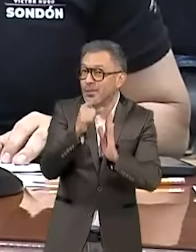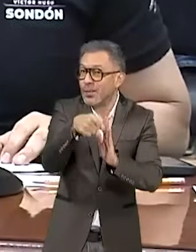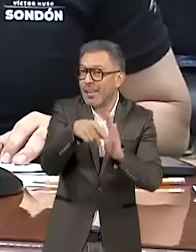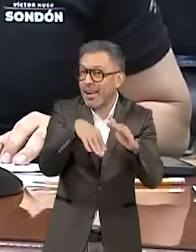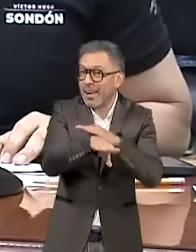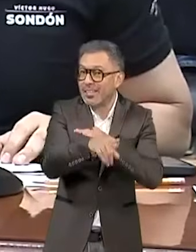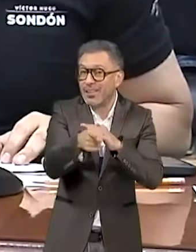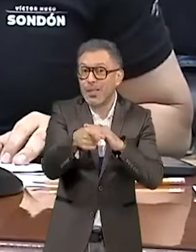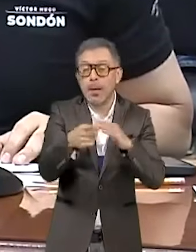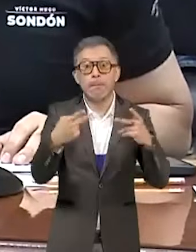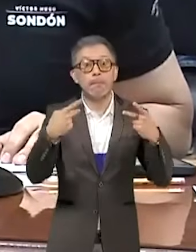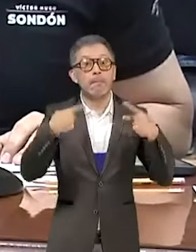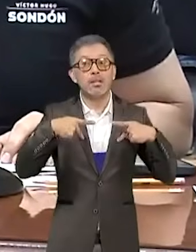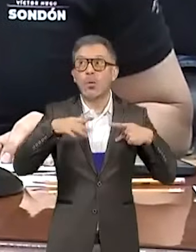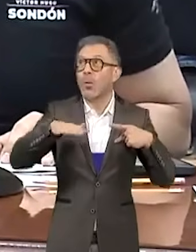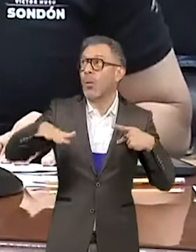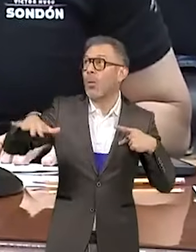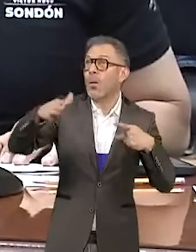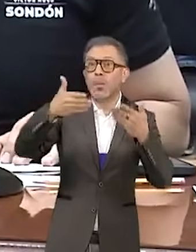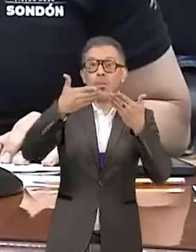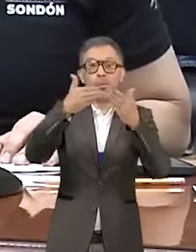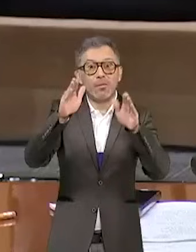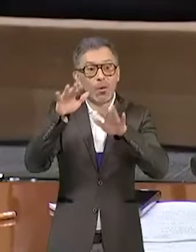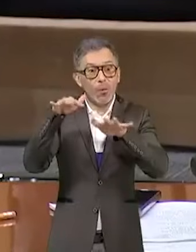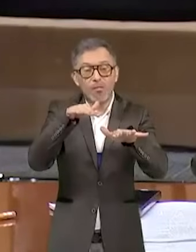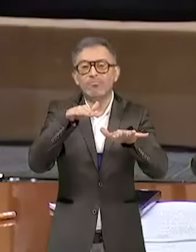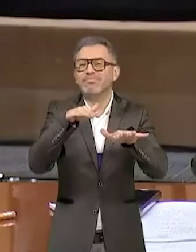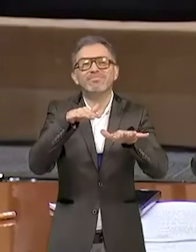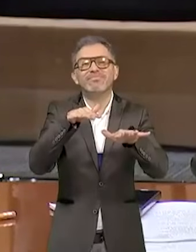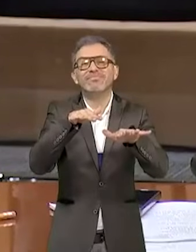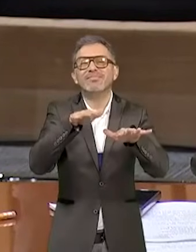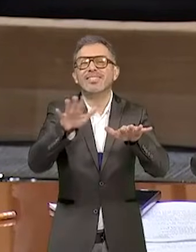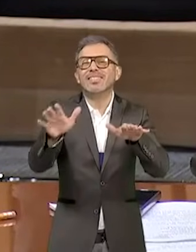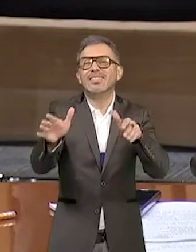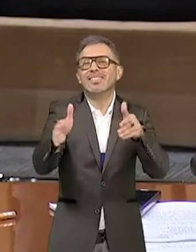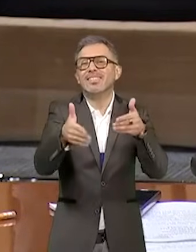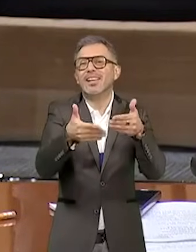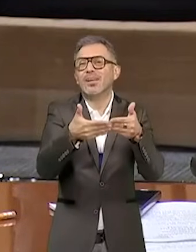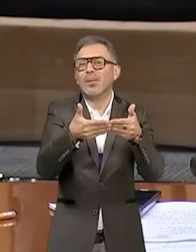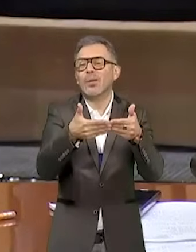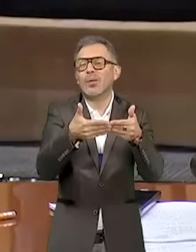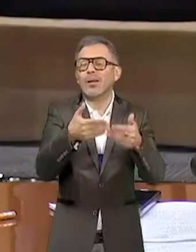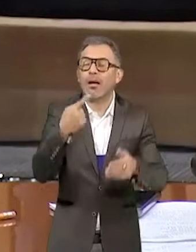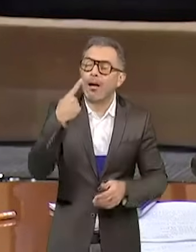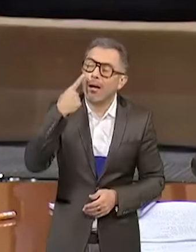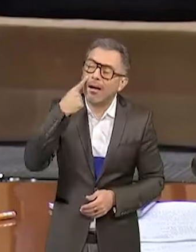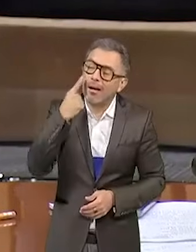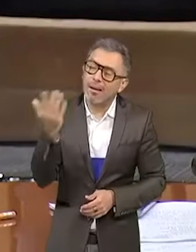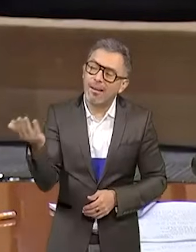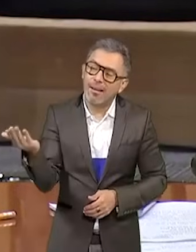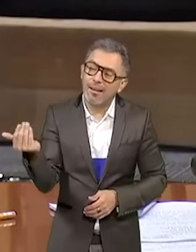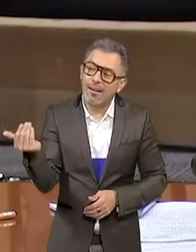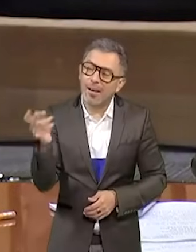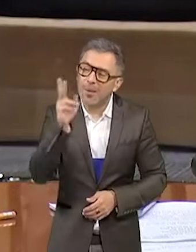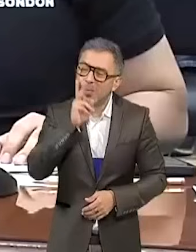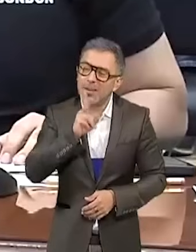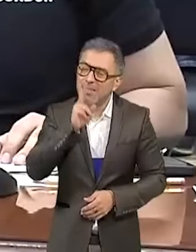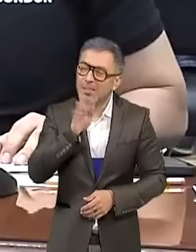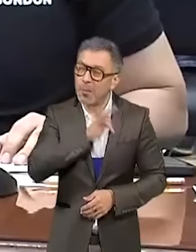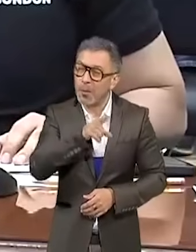al público y lo reto a que demuestre que no se cerraron áreas